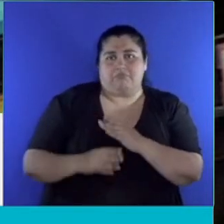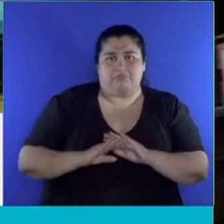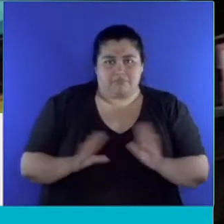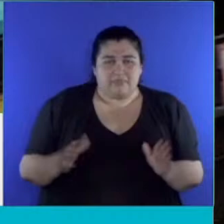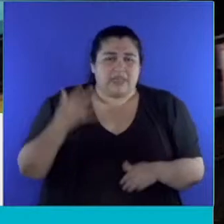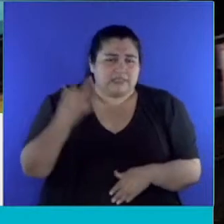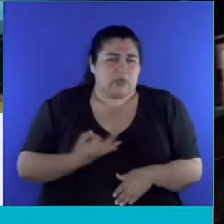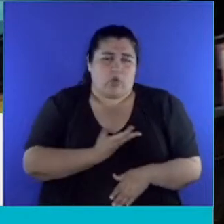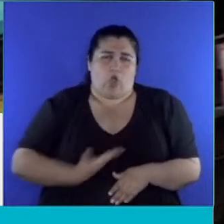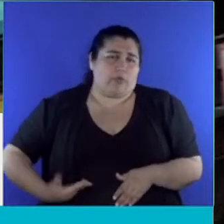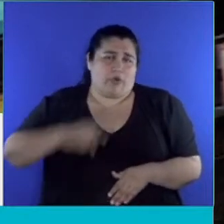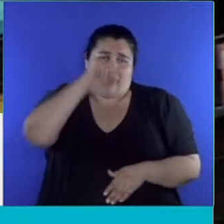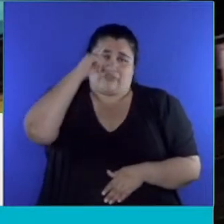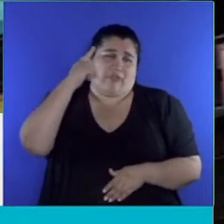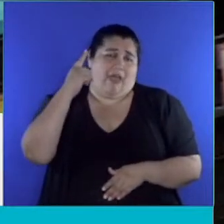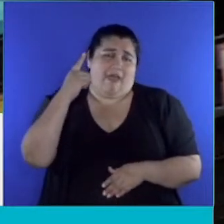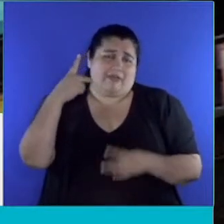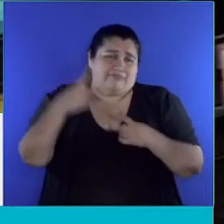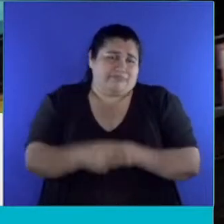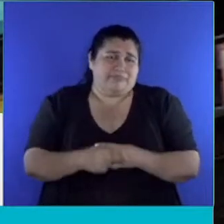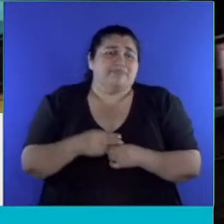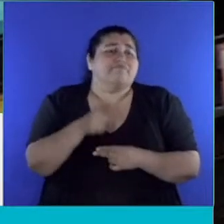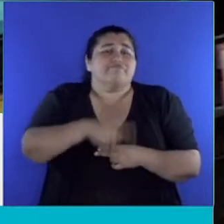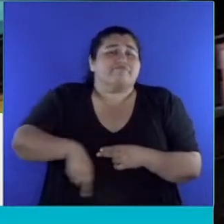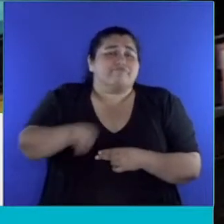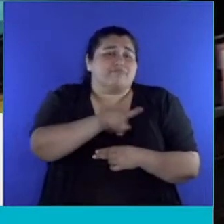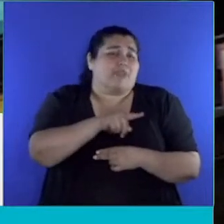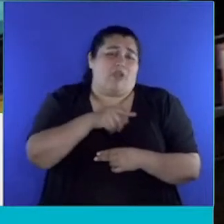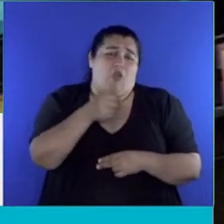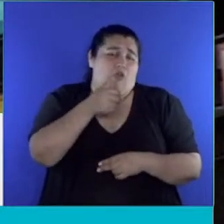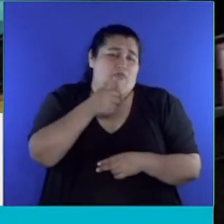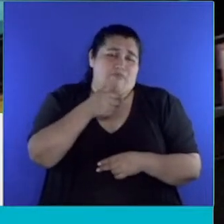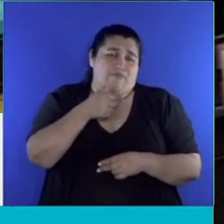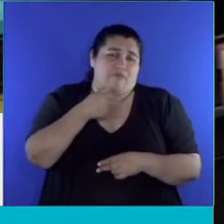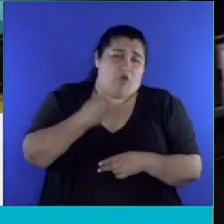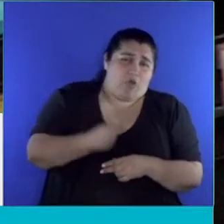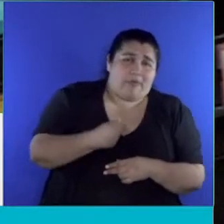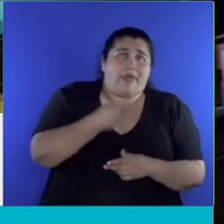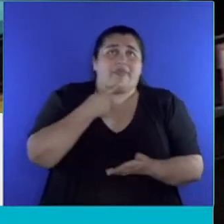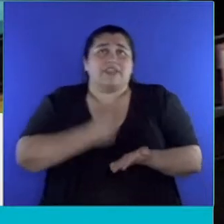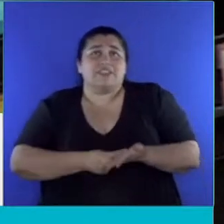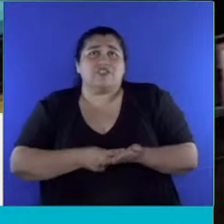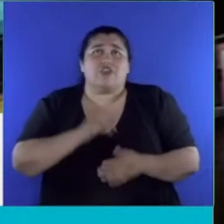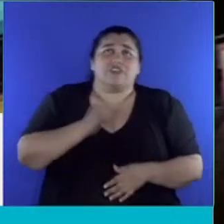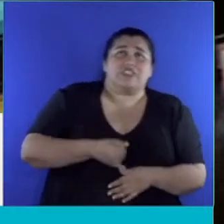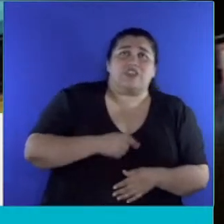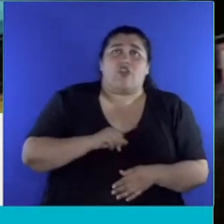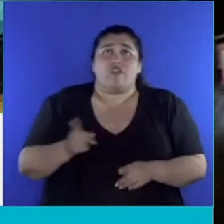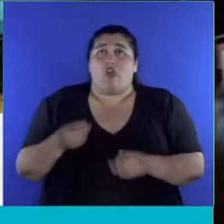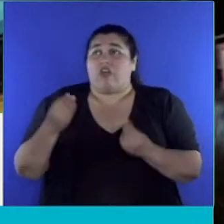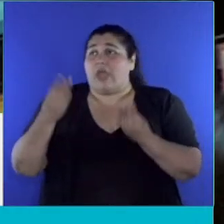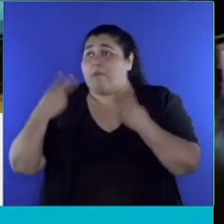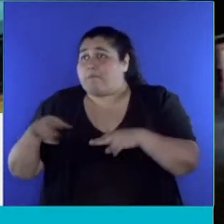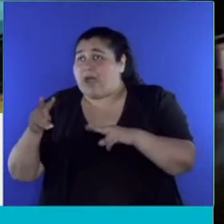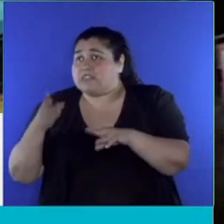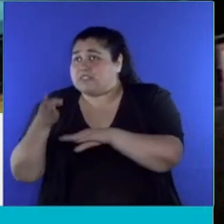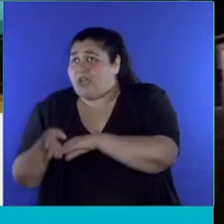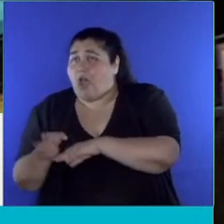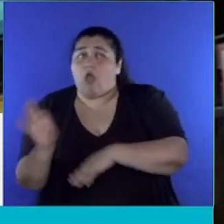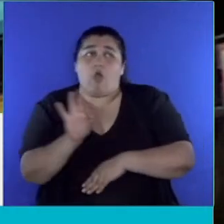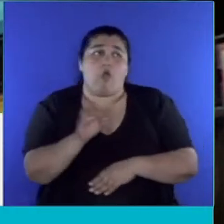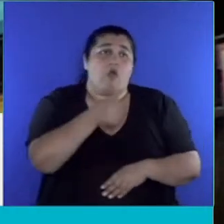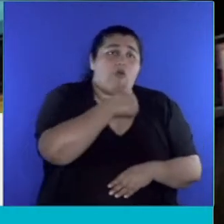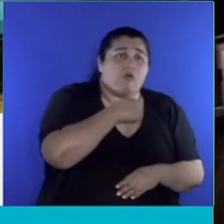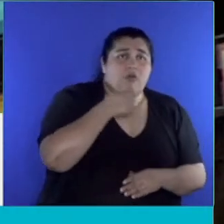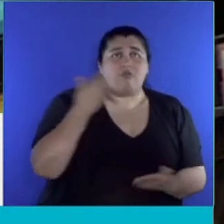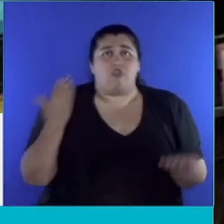gobierno nacional lo que le propone a nuestros jubilados y jubiladas es que elijan, a ver, entre llevar a su nieto al cine o tener que comprar